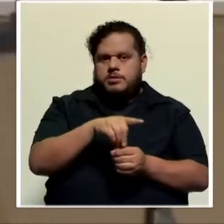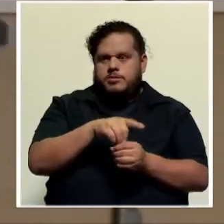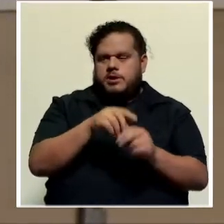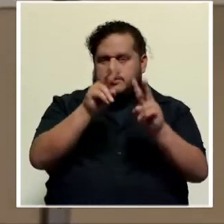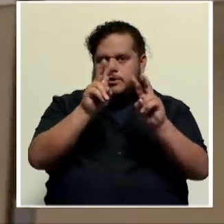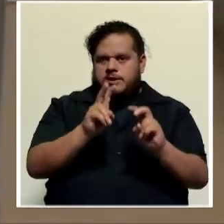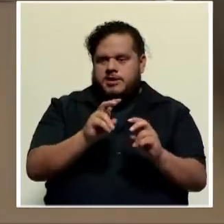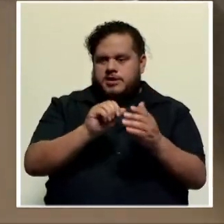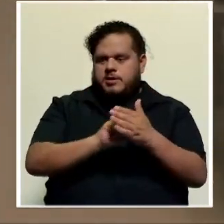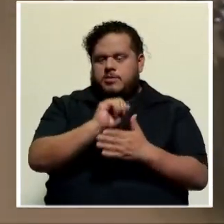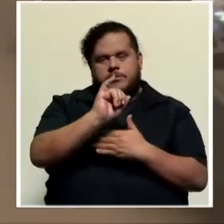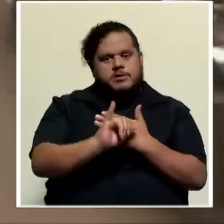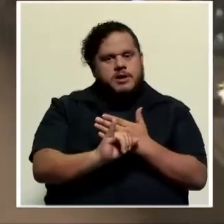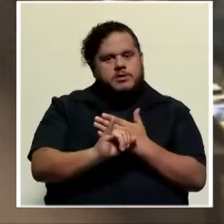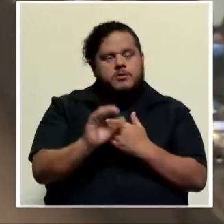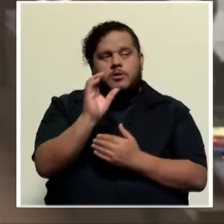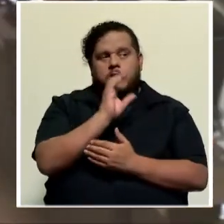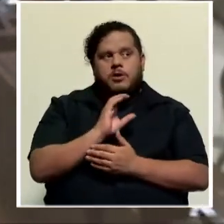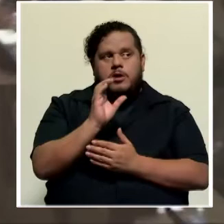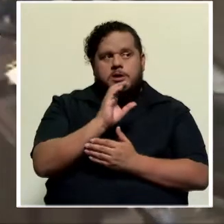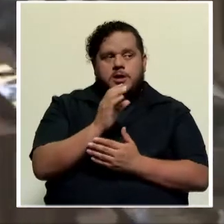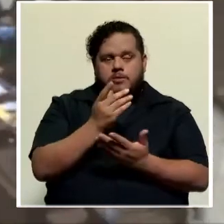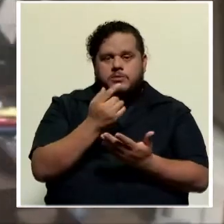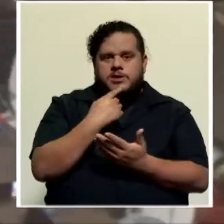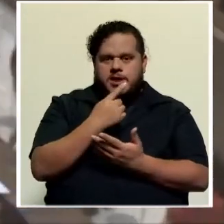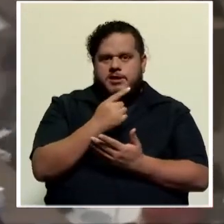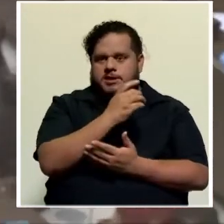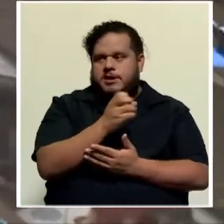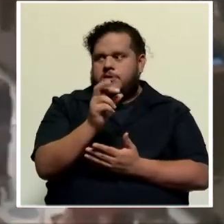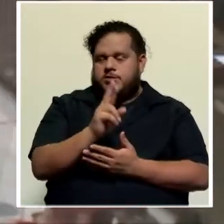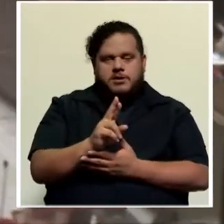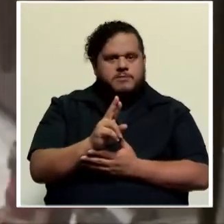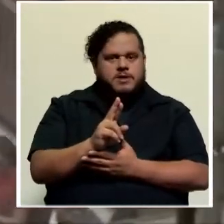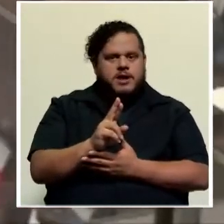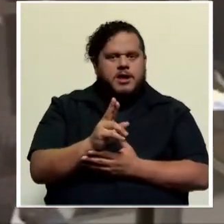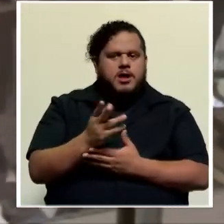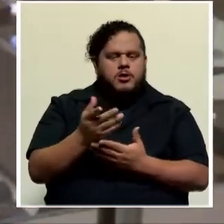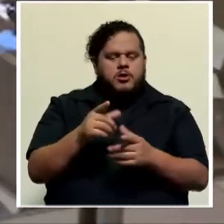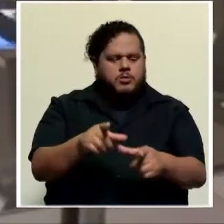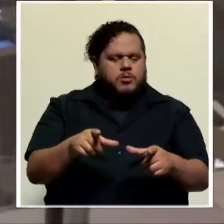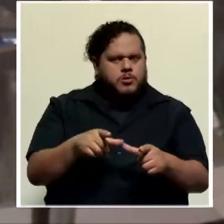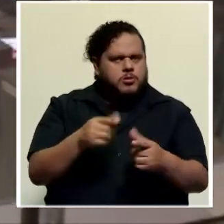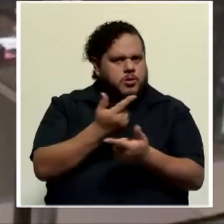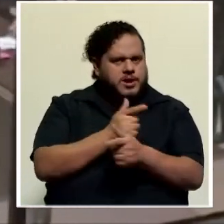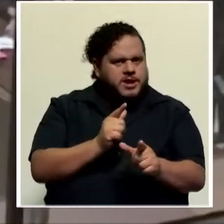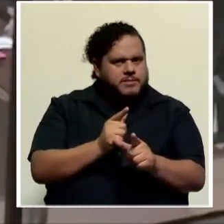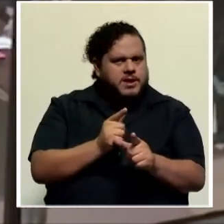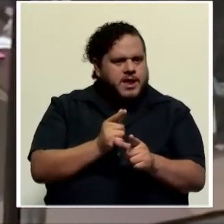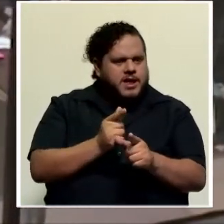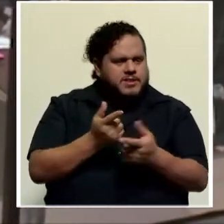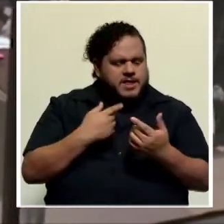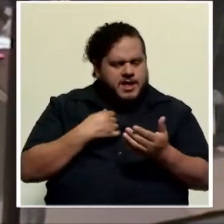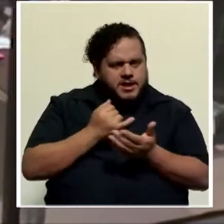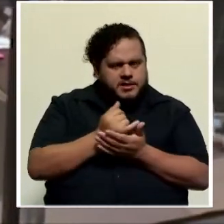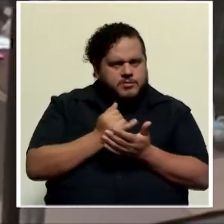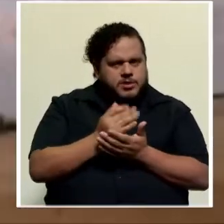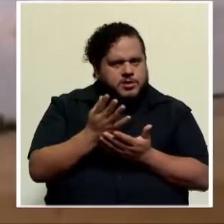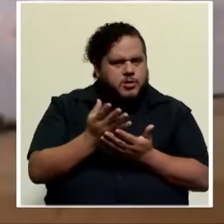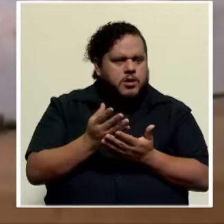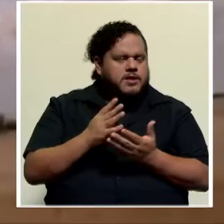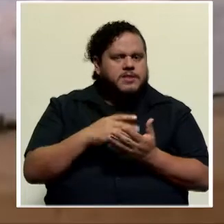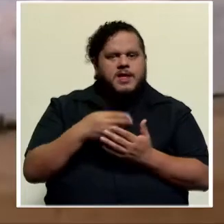analizan un proyecto que busca declarar a Costa Rica como territorio libre de la exploración y